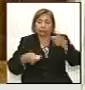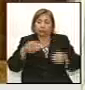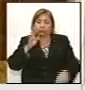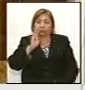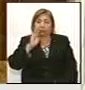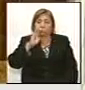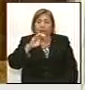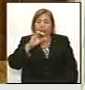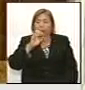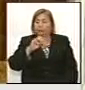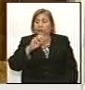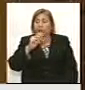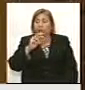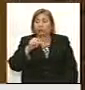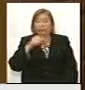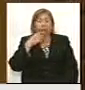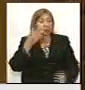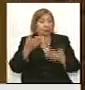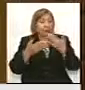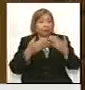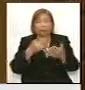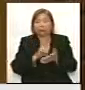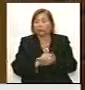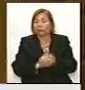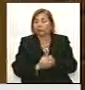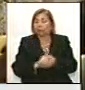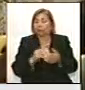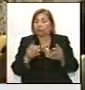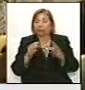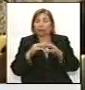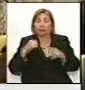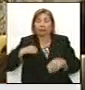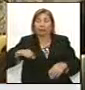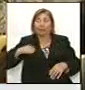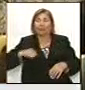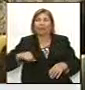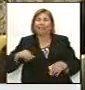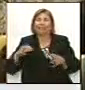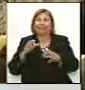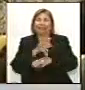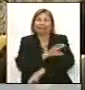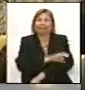Bicentenario. La audiencia se llevó a cabo en el auditorio de la Municipalidad de Cajamarca.